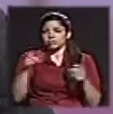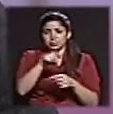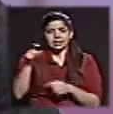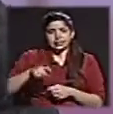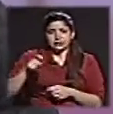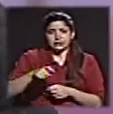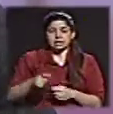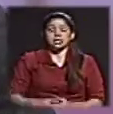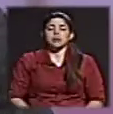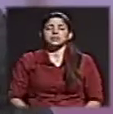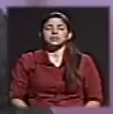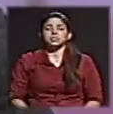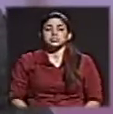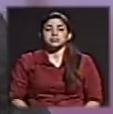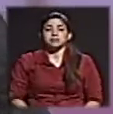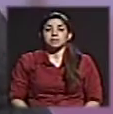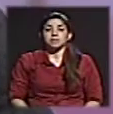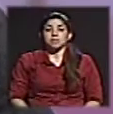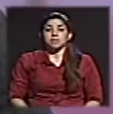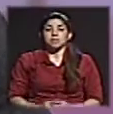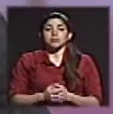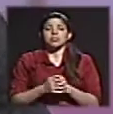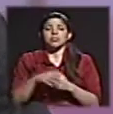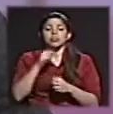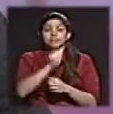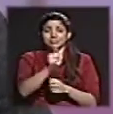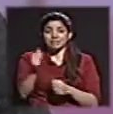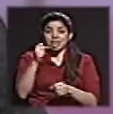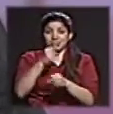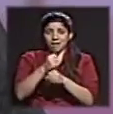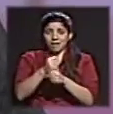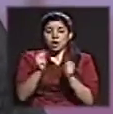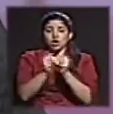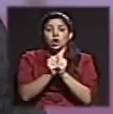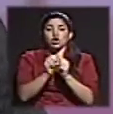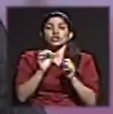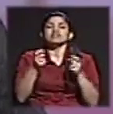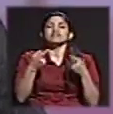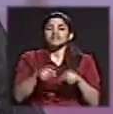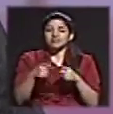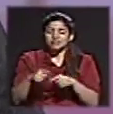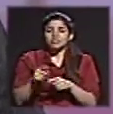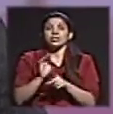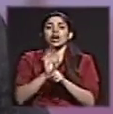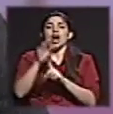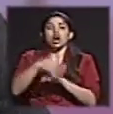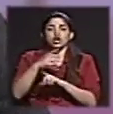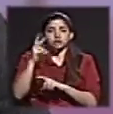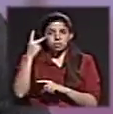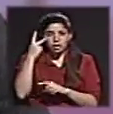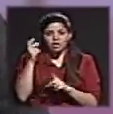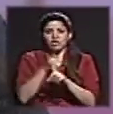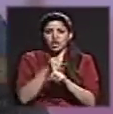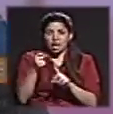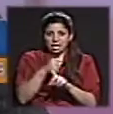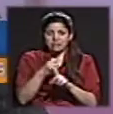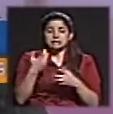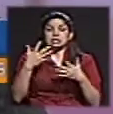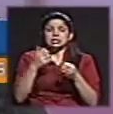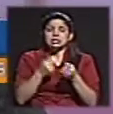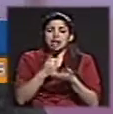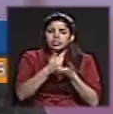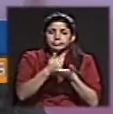necesario. La RECOM ha tenido que trabajar con situaciones de violencia y de acoso político, efectivamente. Ha coayudado en la